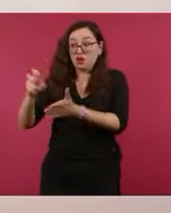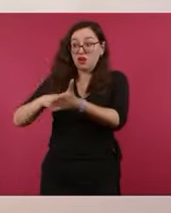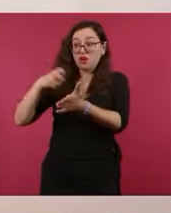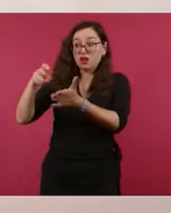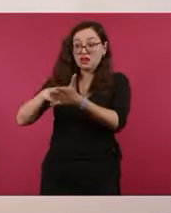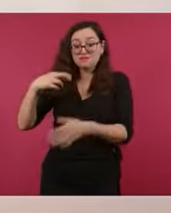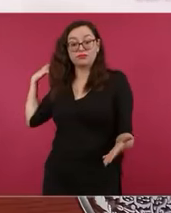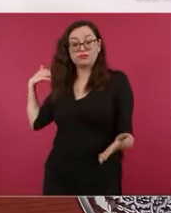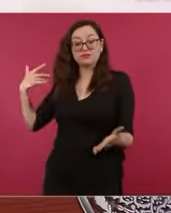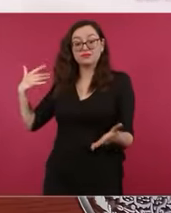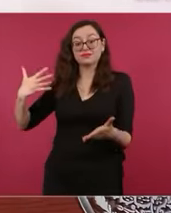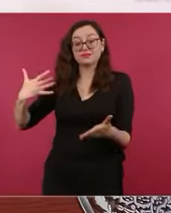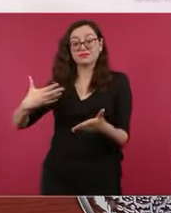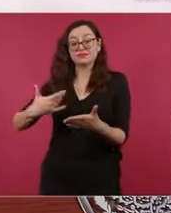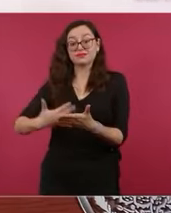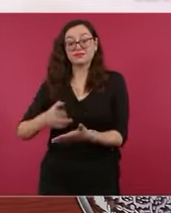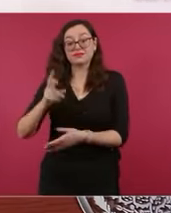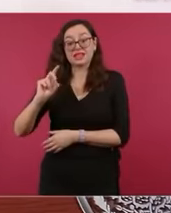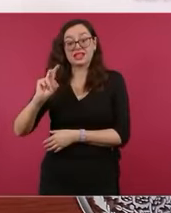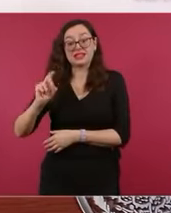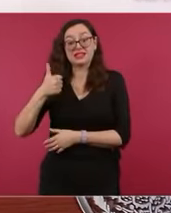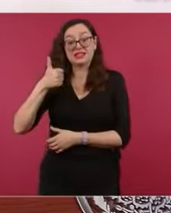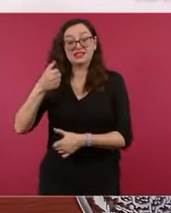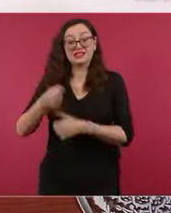de un modelo no solo